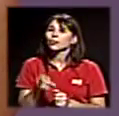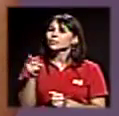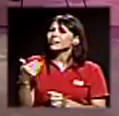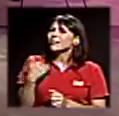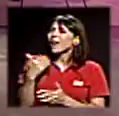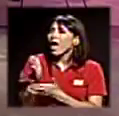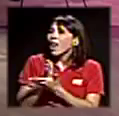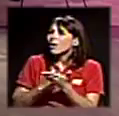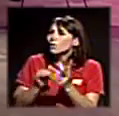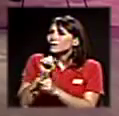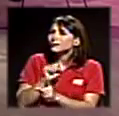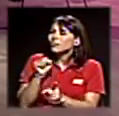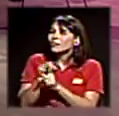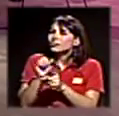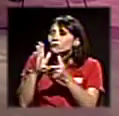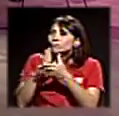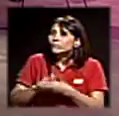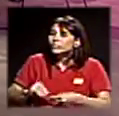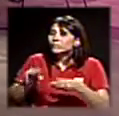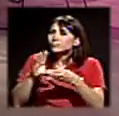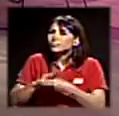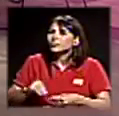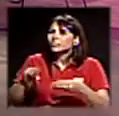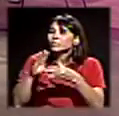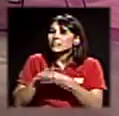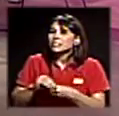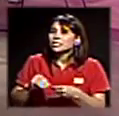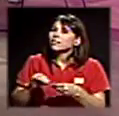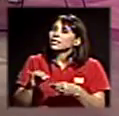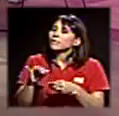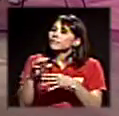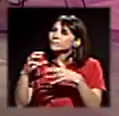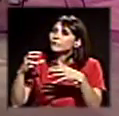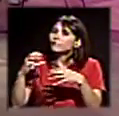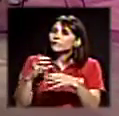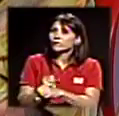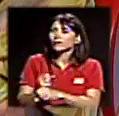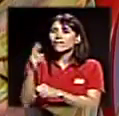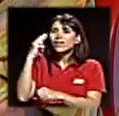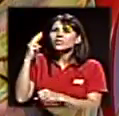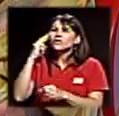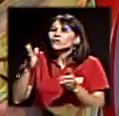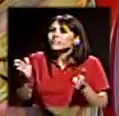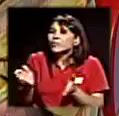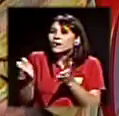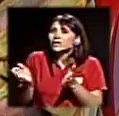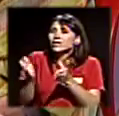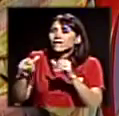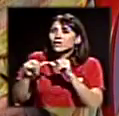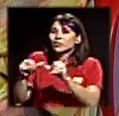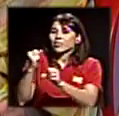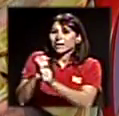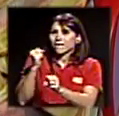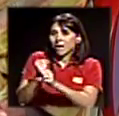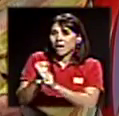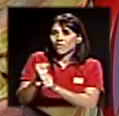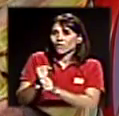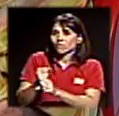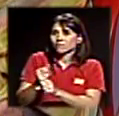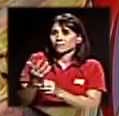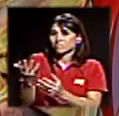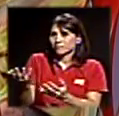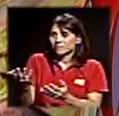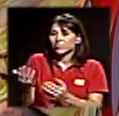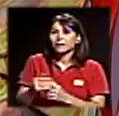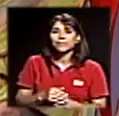que sintas que resuma un poco de lo que te motiva a seguir con este trabajo, de lo que has vivido en estos